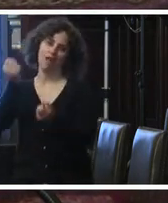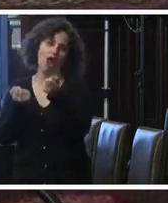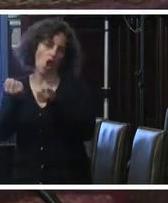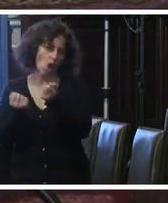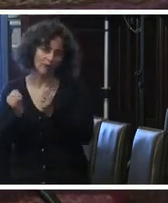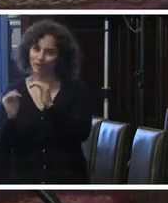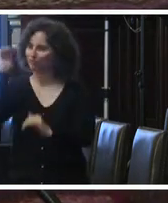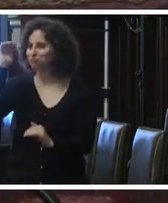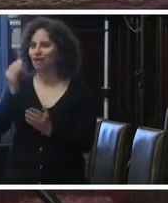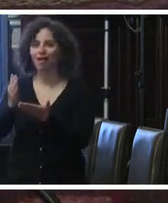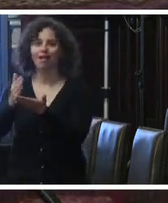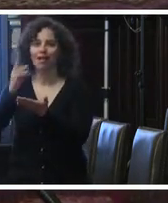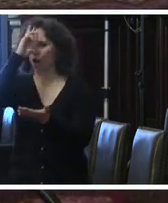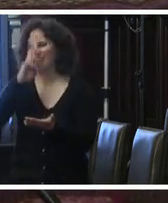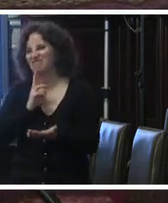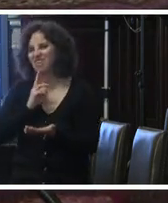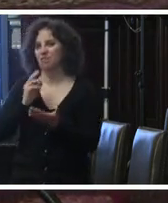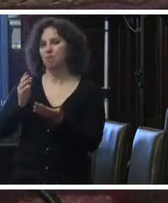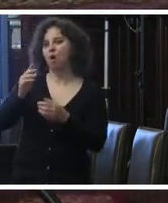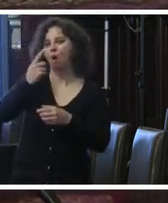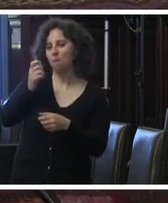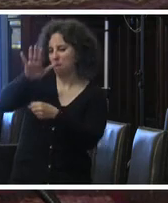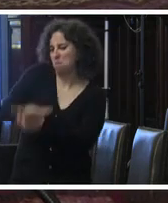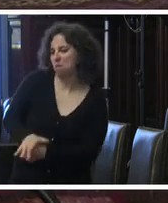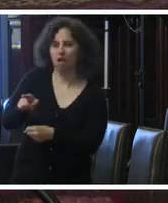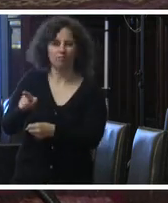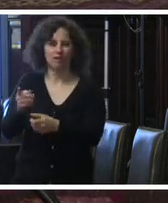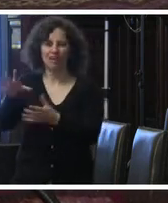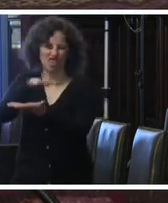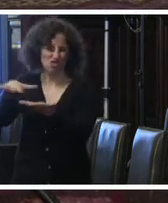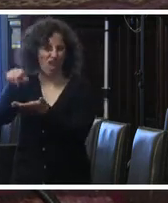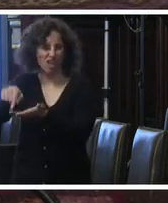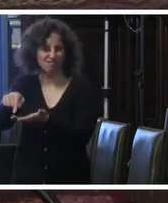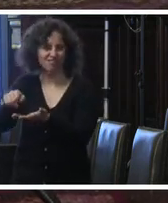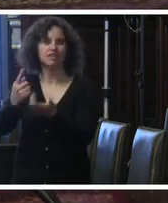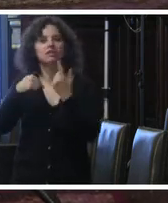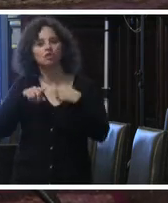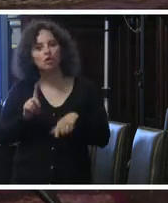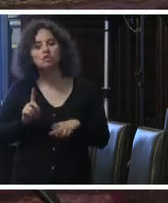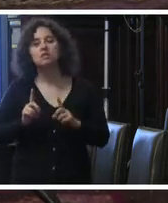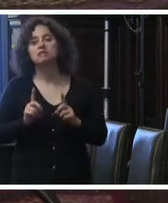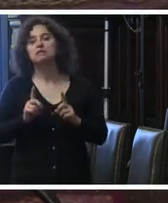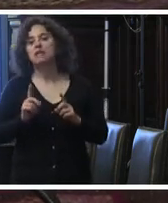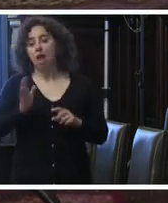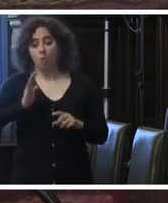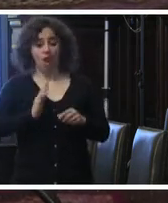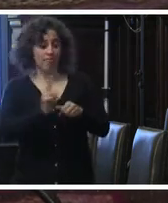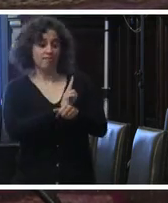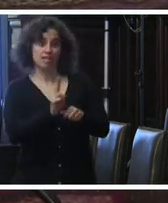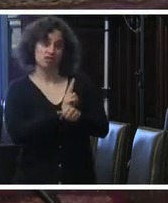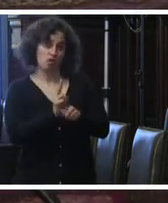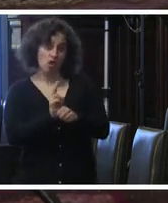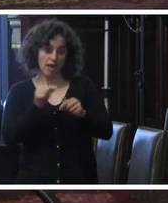económicas, del racismo y del machismo existente en nuestras sociedades. También las mujeres defensoras